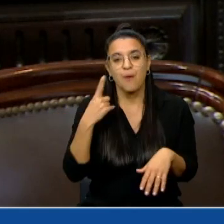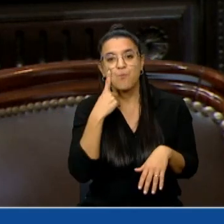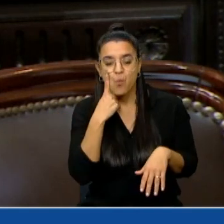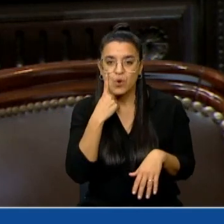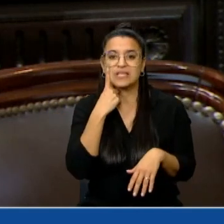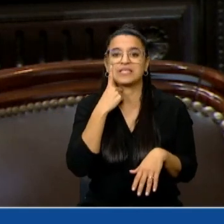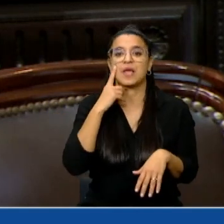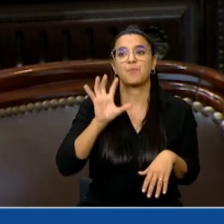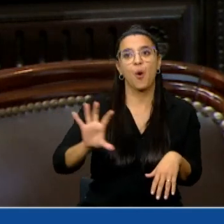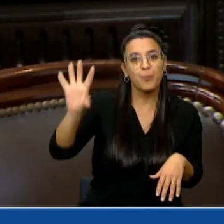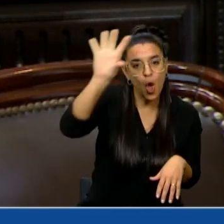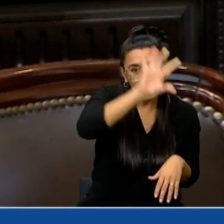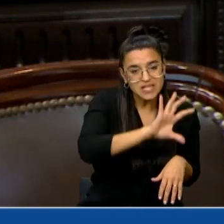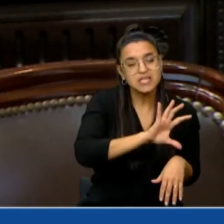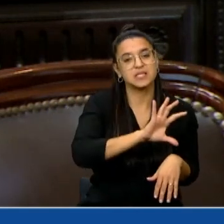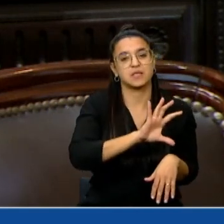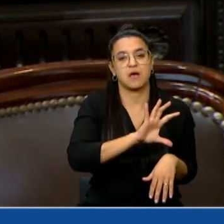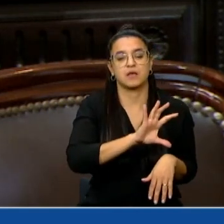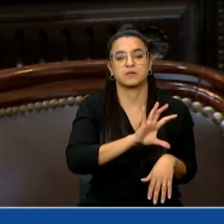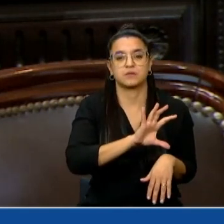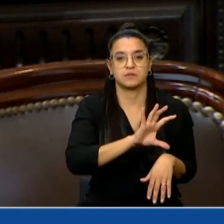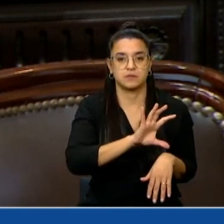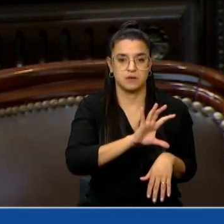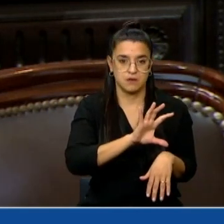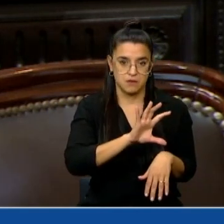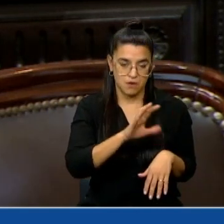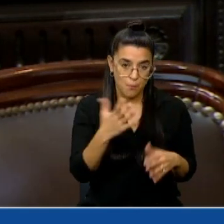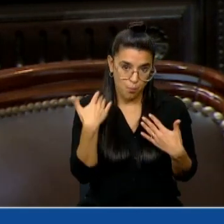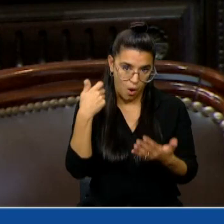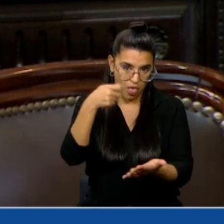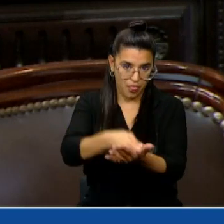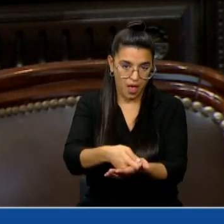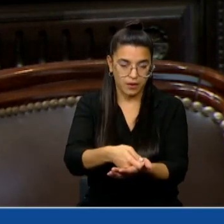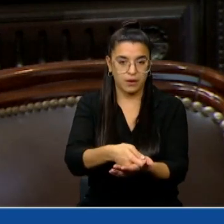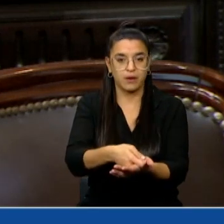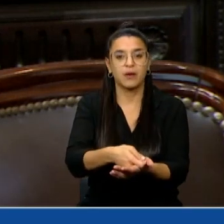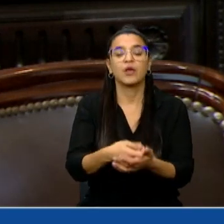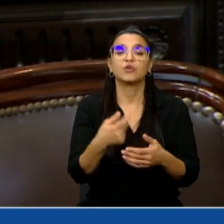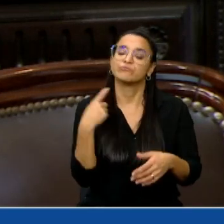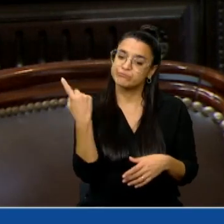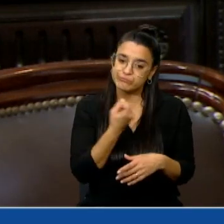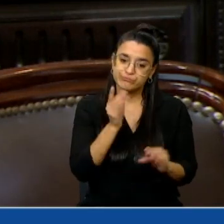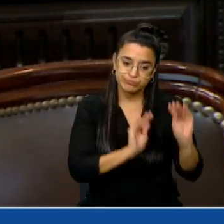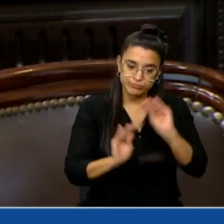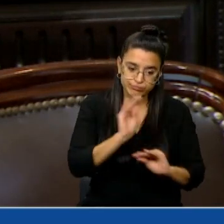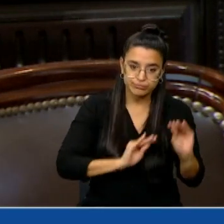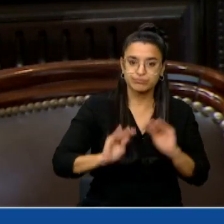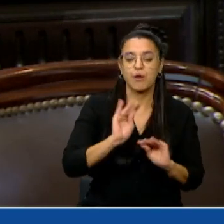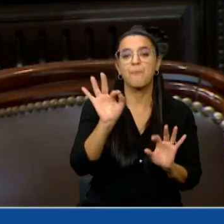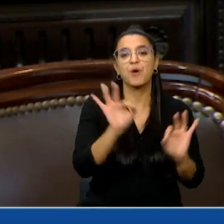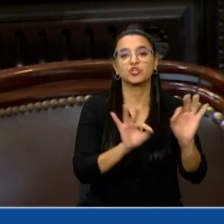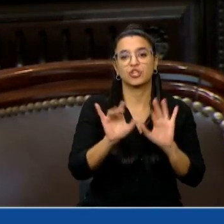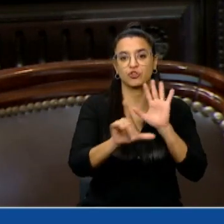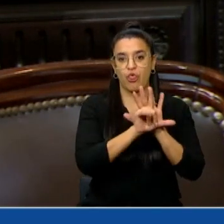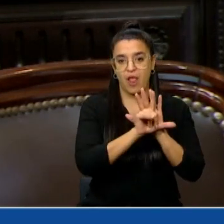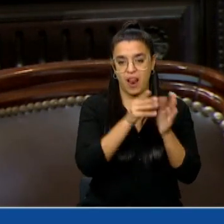municipios, las provincias puedan efectuar el pago, es que hemos formulado este proyecto de